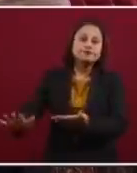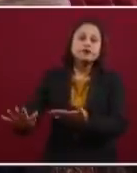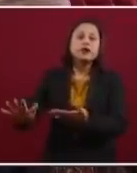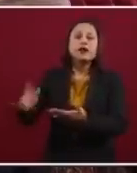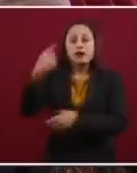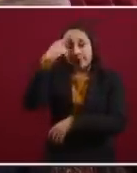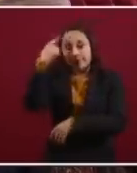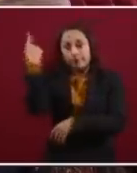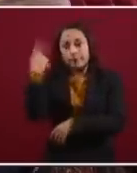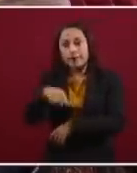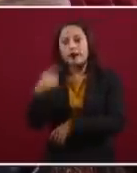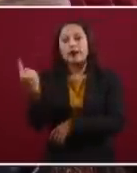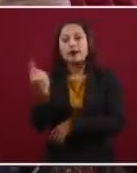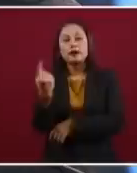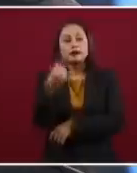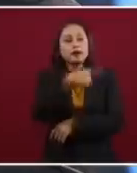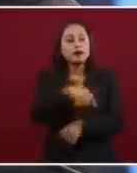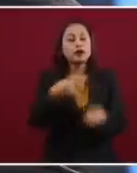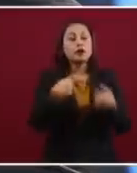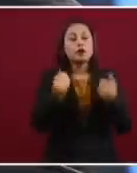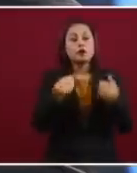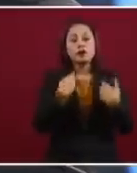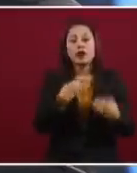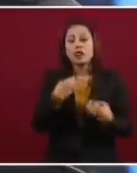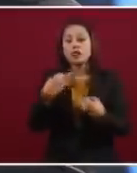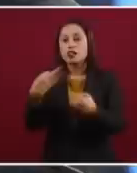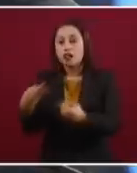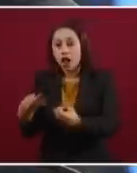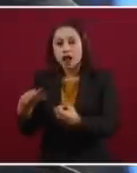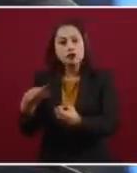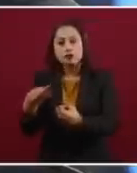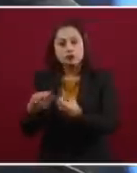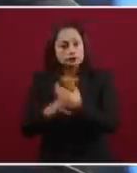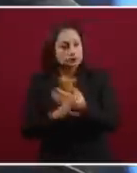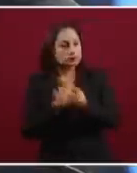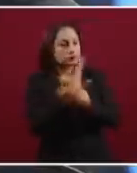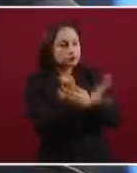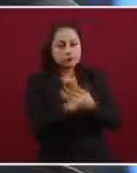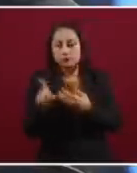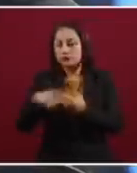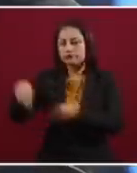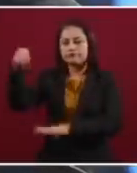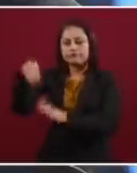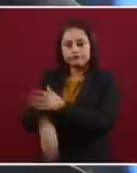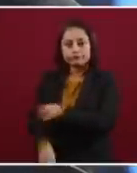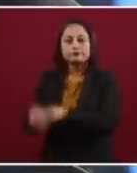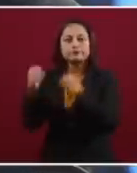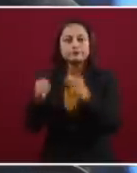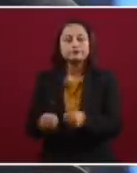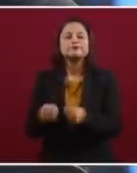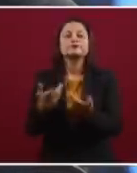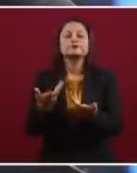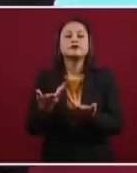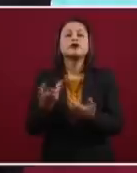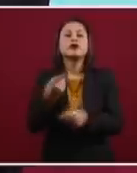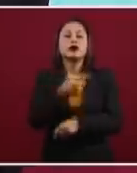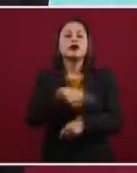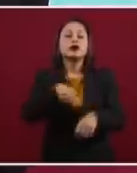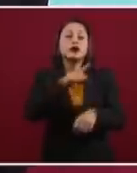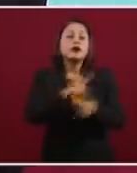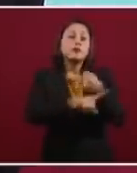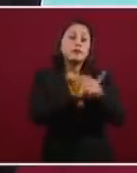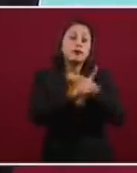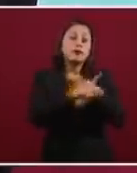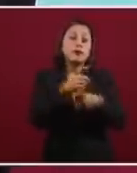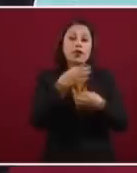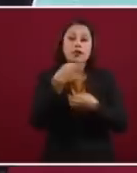jóvenes sobre todo pues ya no caigan en las garras de este flagelo de este problema de adicciones de consumo que como aquí lo